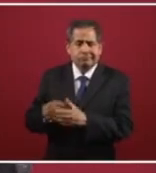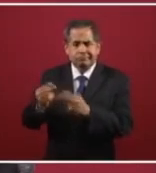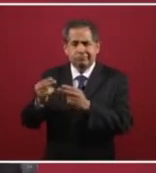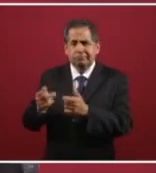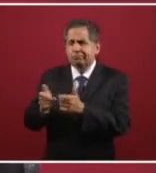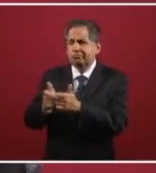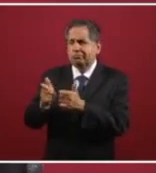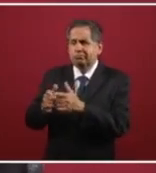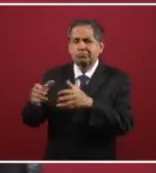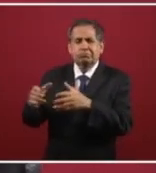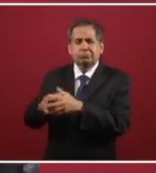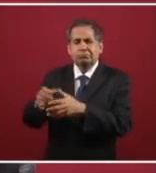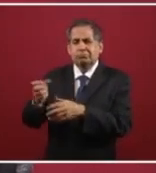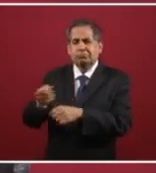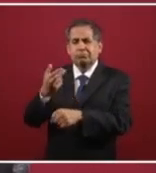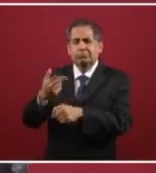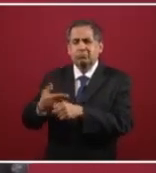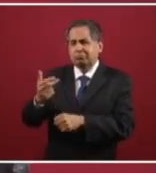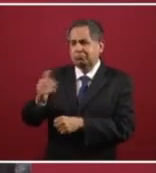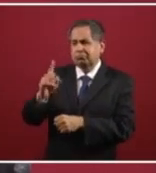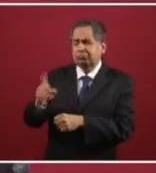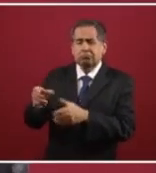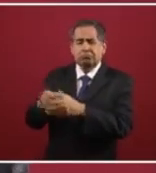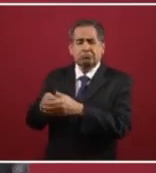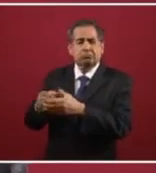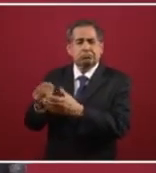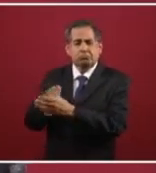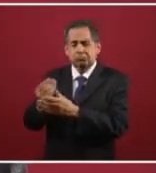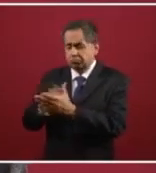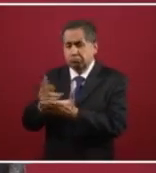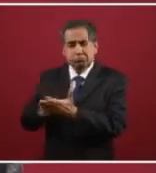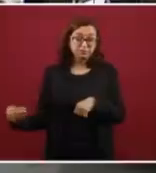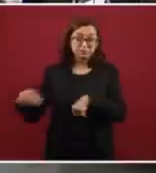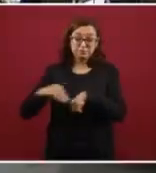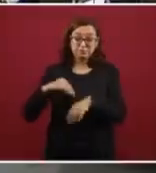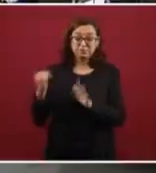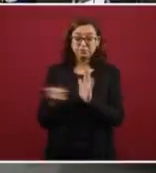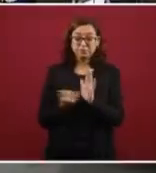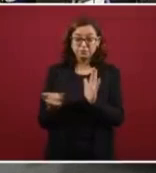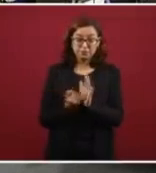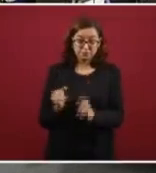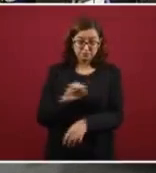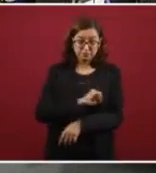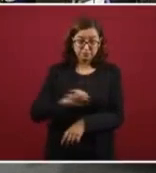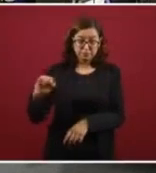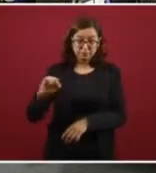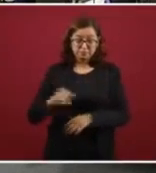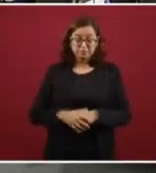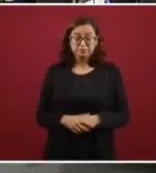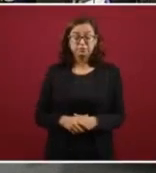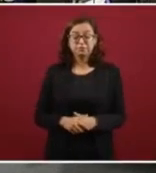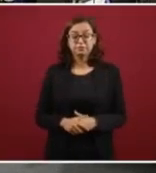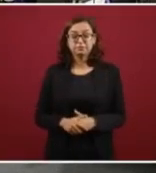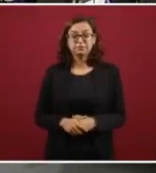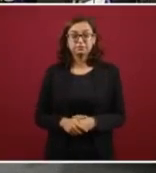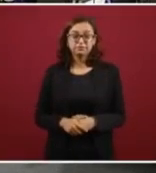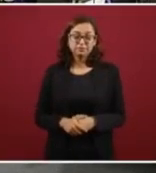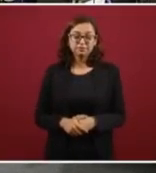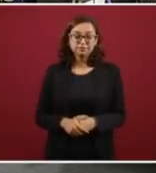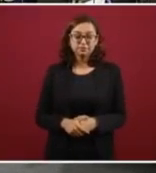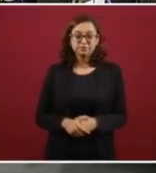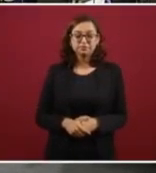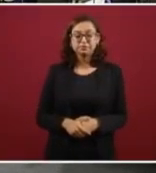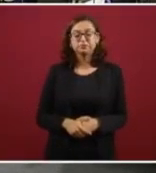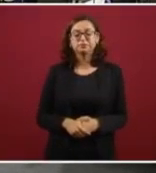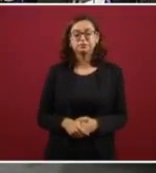gremio. Por otro lado, luego de que el titular de la Unidad de Inteligencia Financiera, Santiago Nieto, informó que se inició un proceso